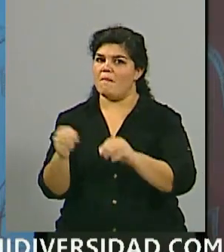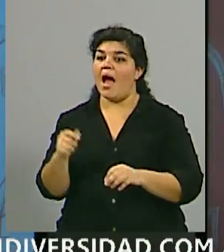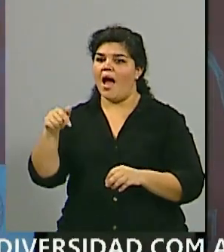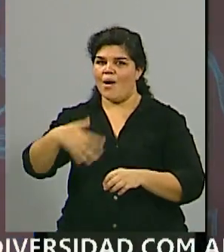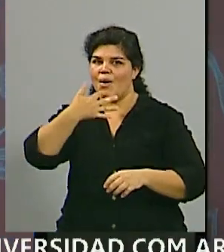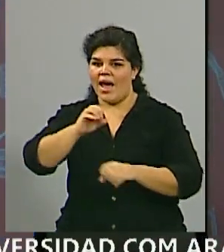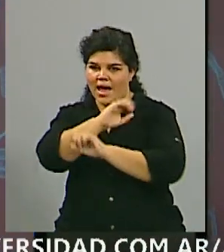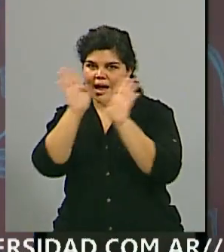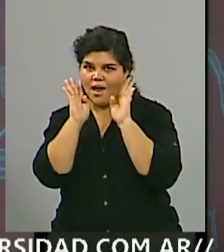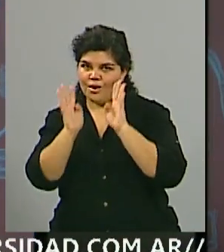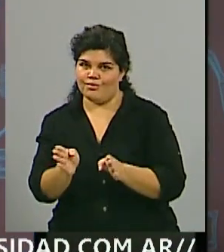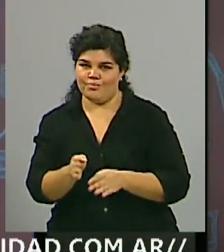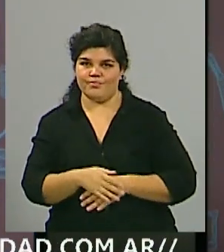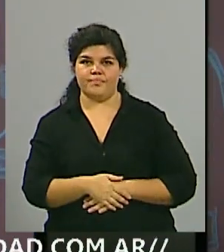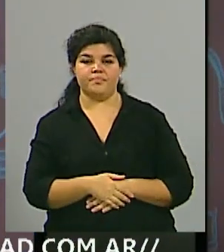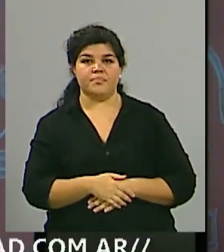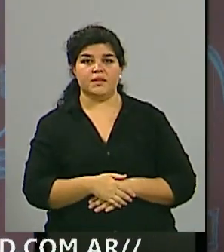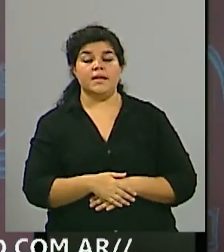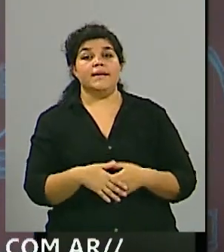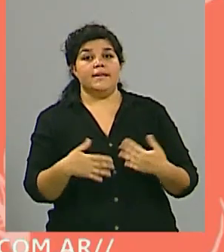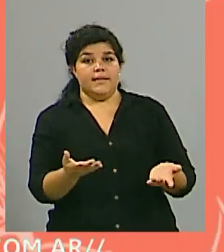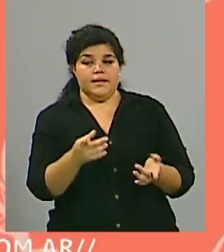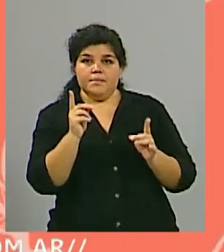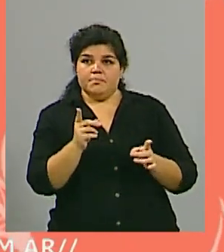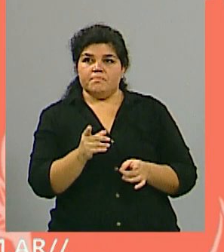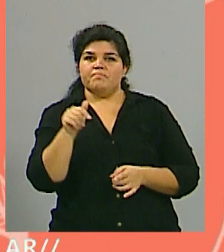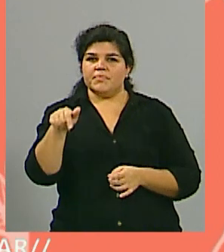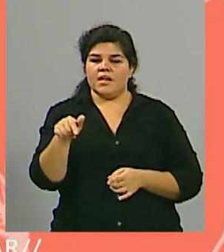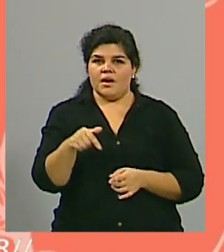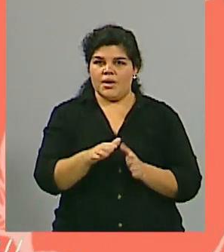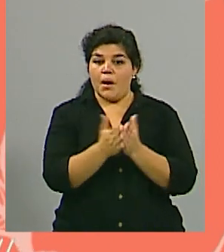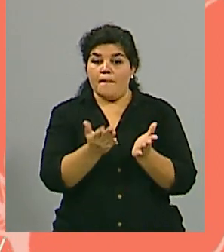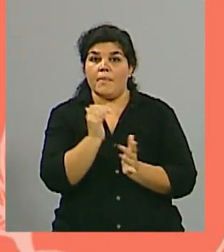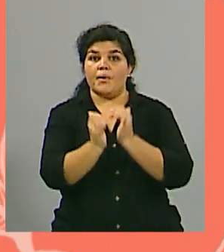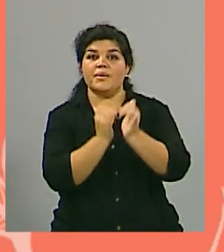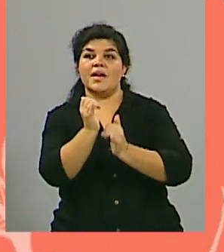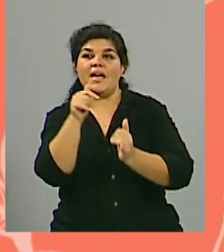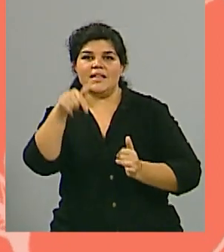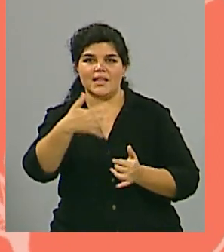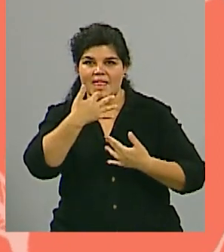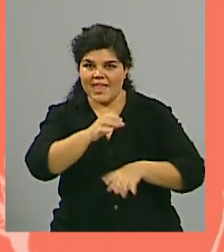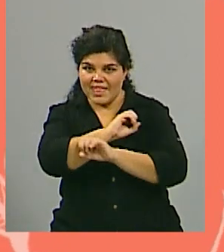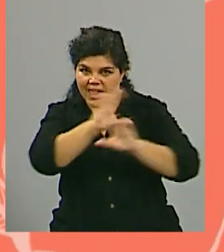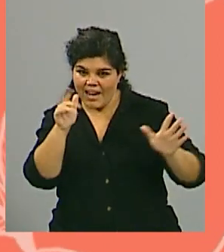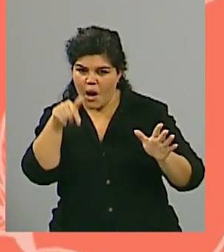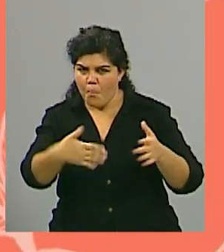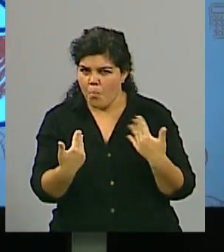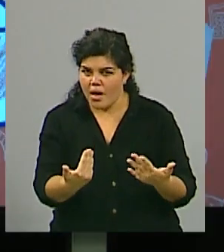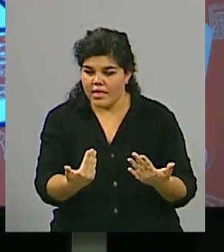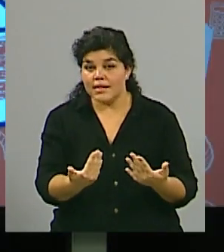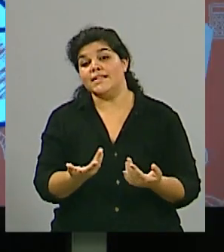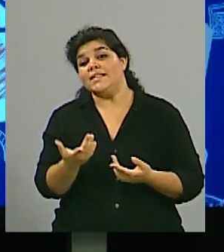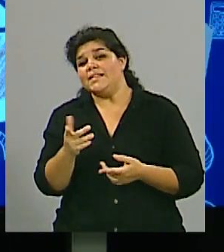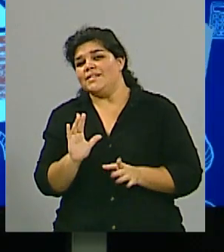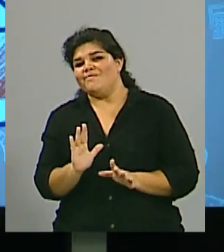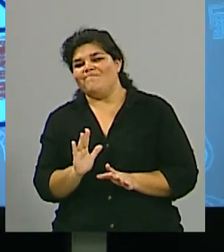interpretar esta publicación como que nos va a ayudar a entender mejor el BRICS? Sería muy pretencioso de mi parte, ¿no? Pero la idea sí es contribuir